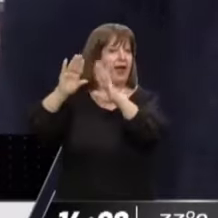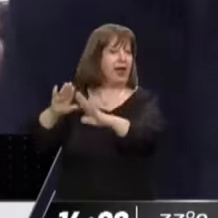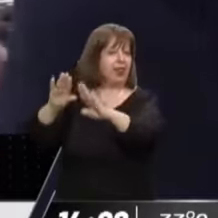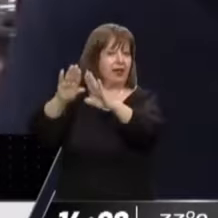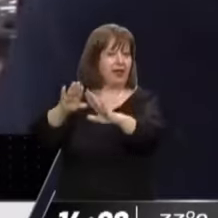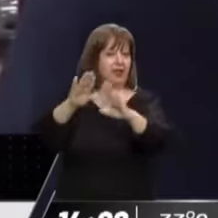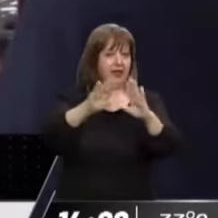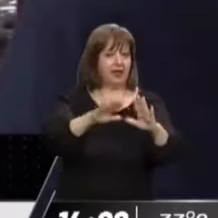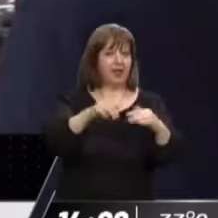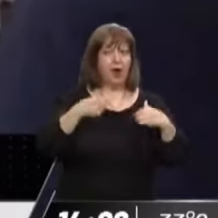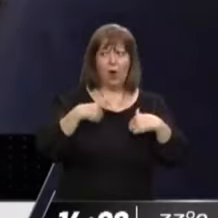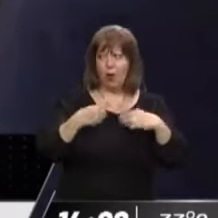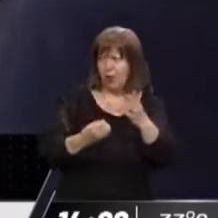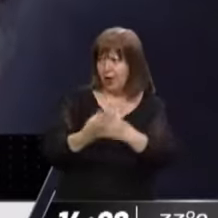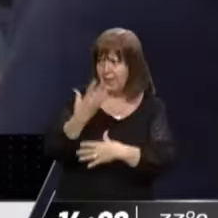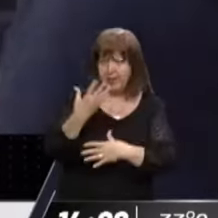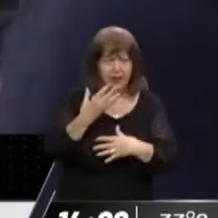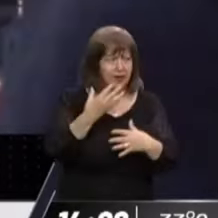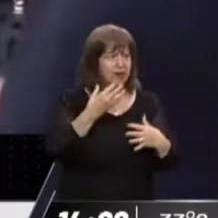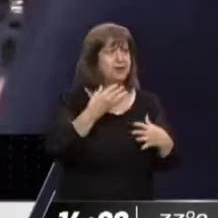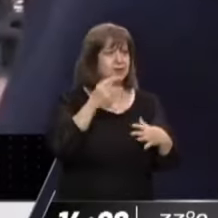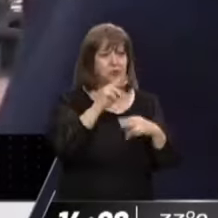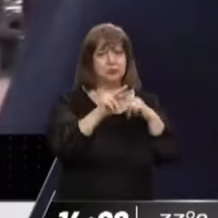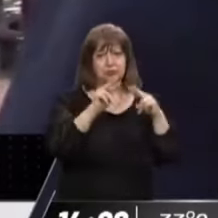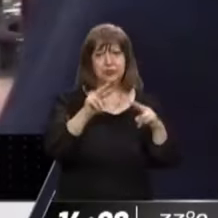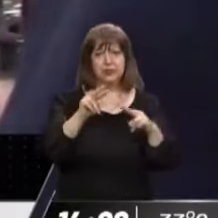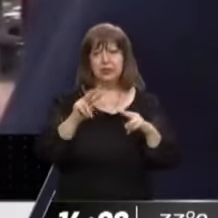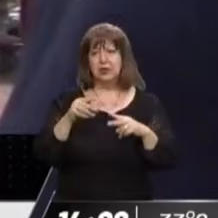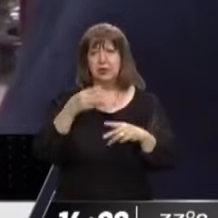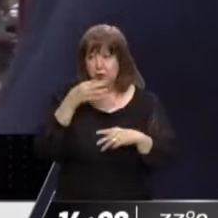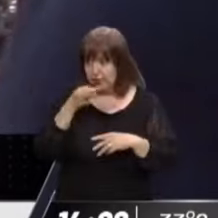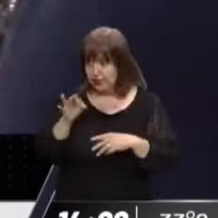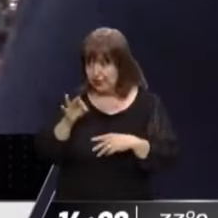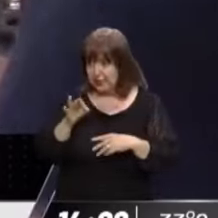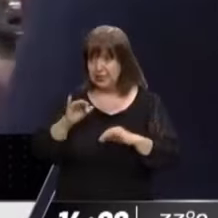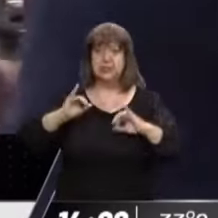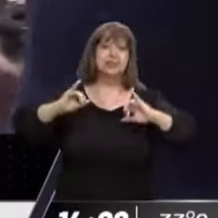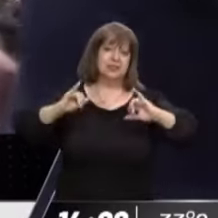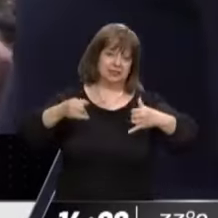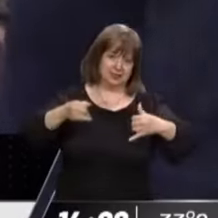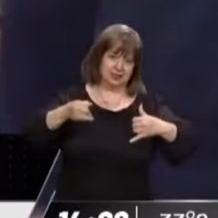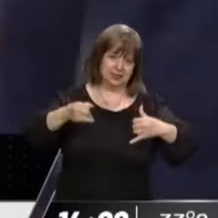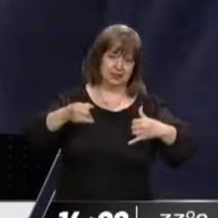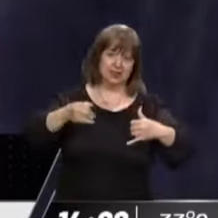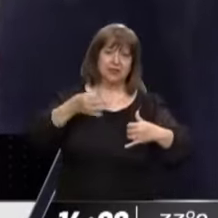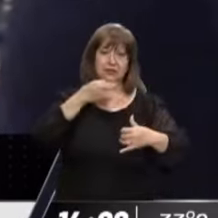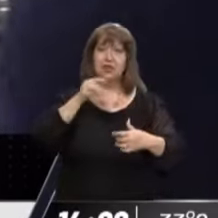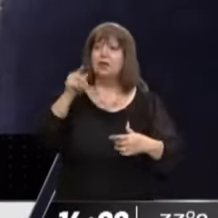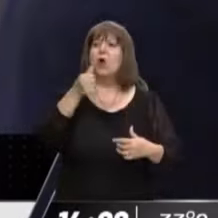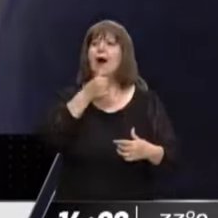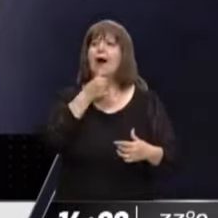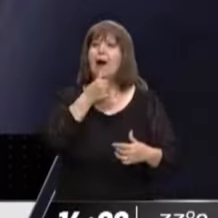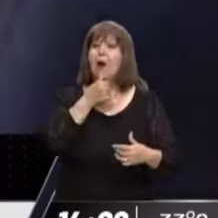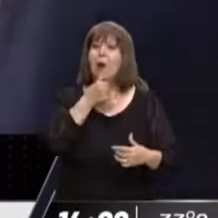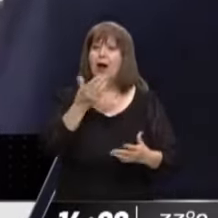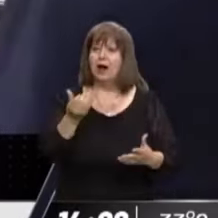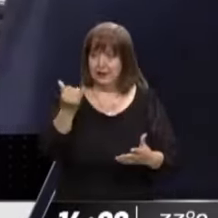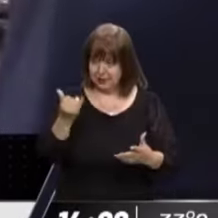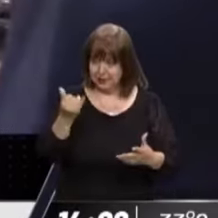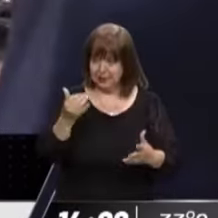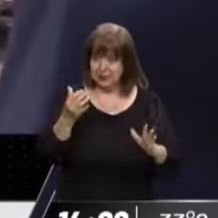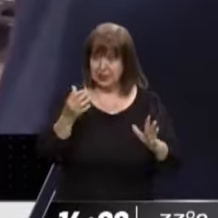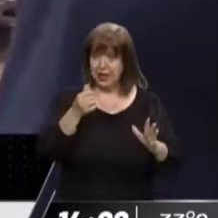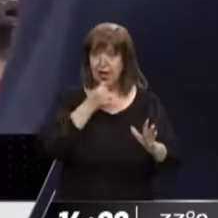bastante gente, ahora hay un poco menos. ¿Vendiste Sí. algo? Sí, se vende. Gracias a Dios, sí se vende. ¿Traes algo para hidratarte? ¿Vas tomando tu Sí, líquido?